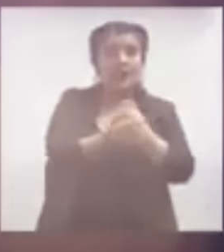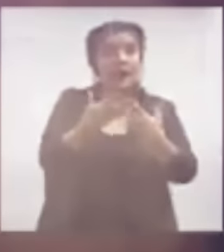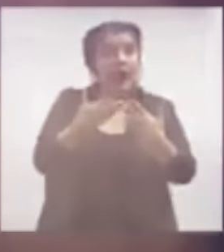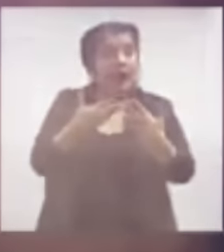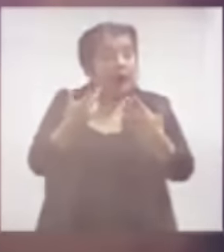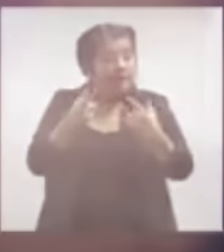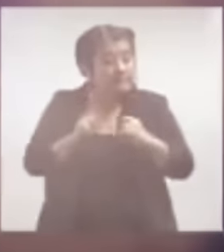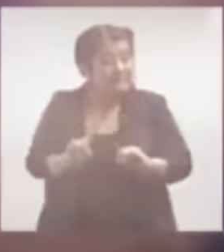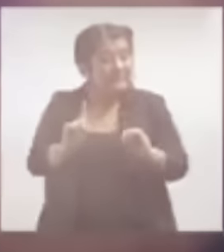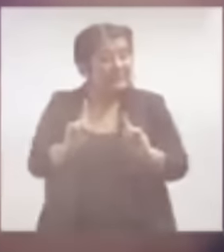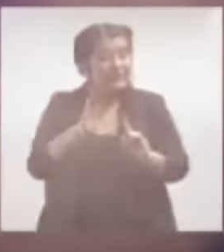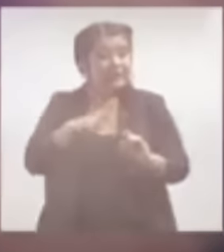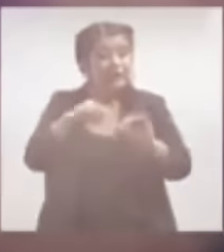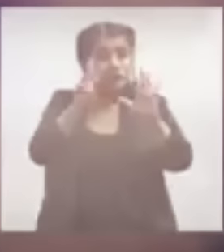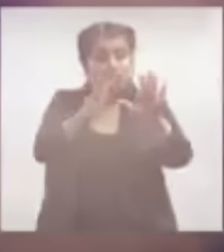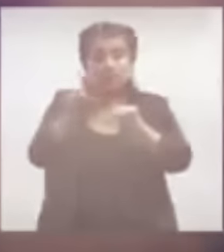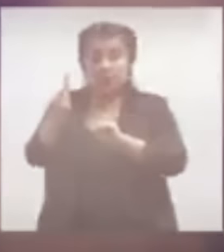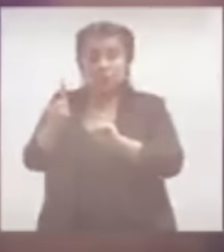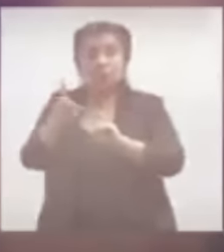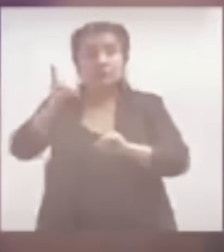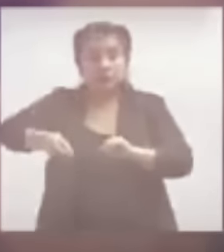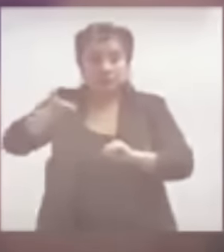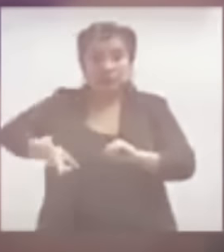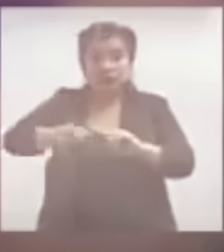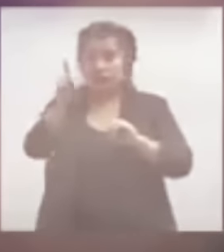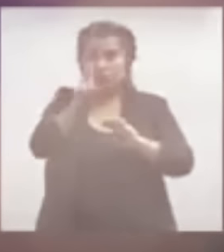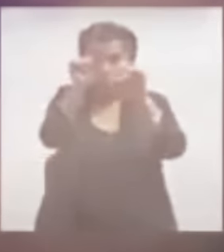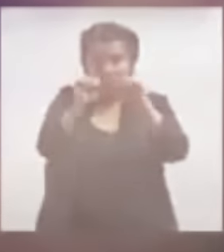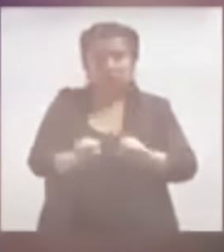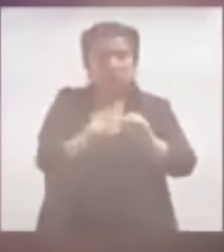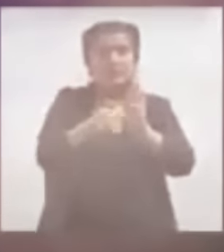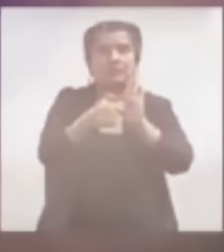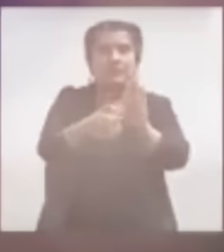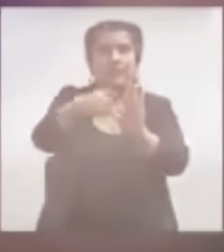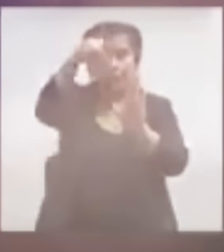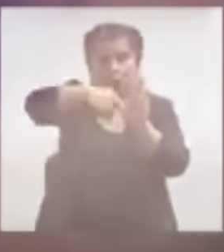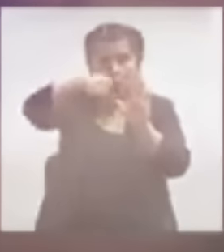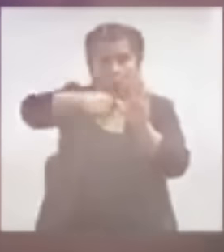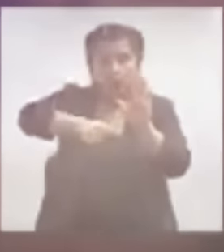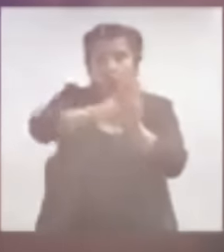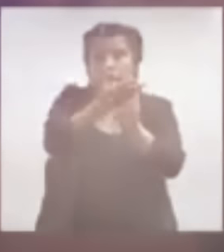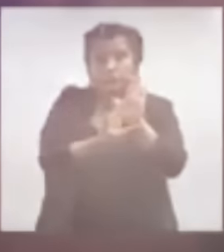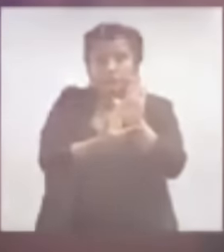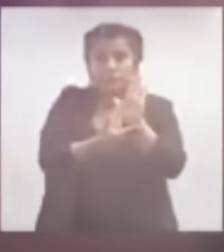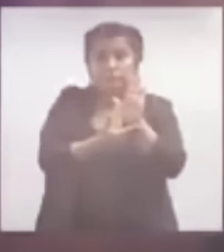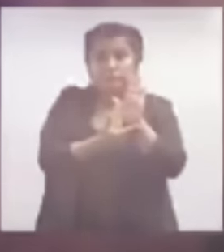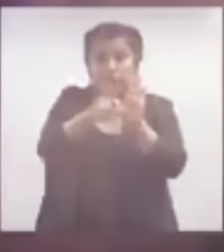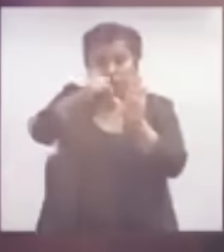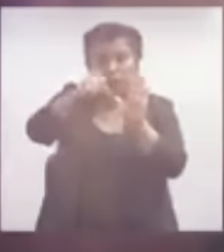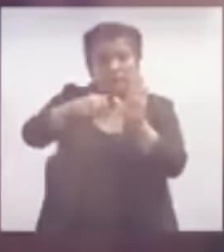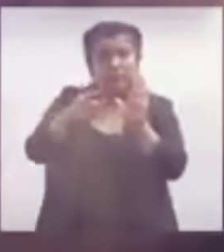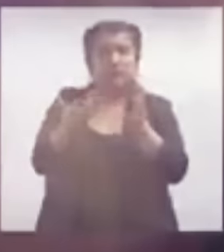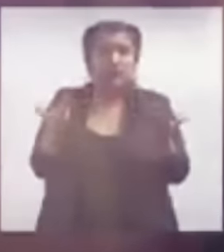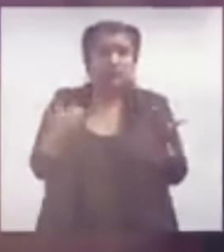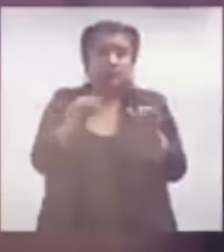haya 81 diputados, no puedo proponer hoy que en este momento, a menos que